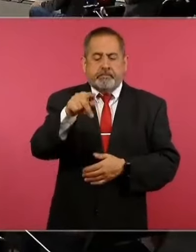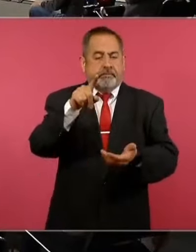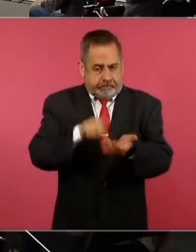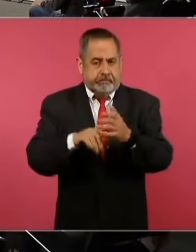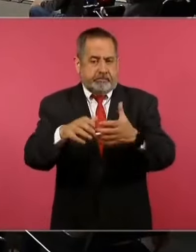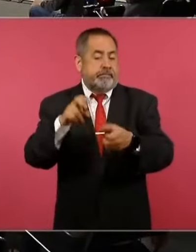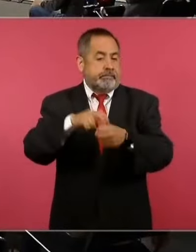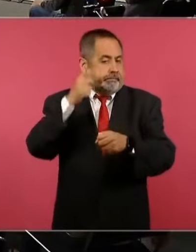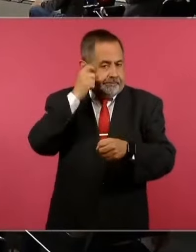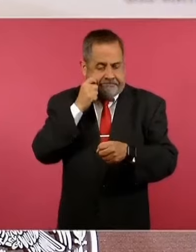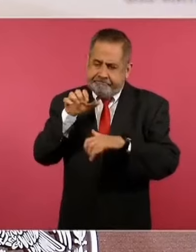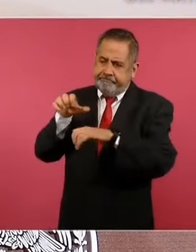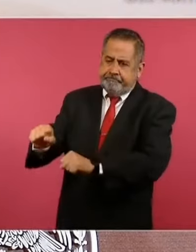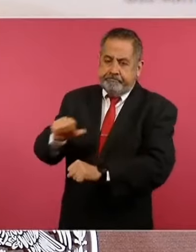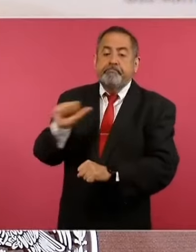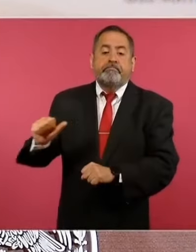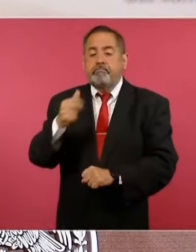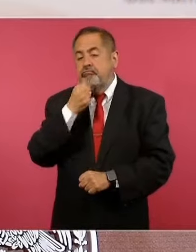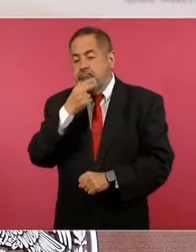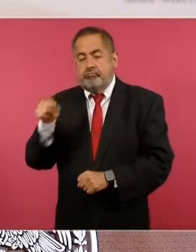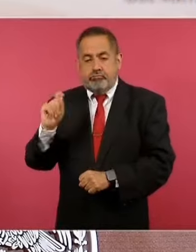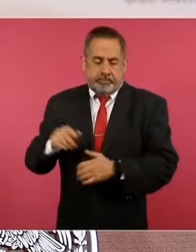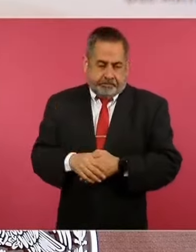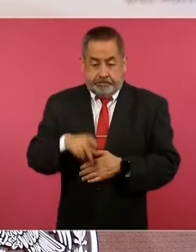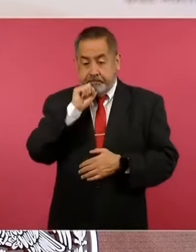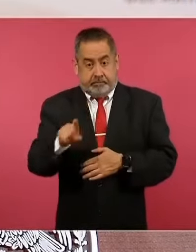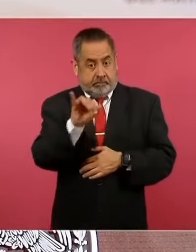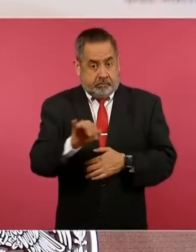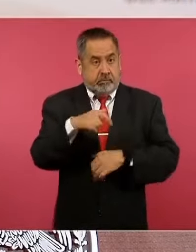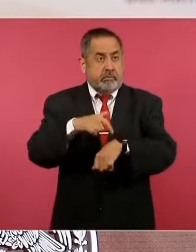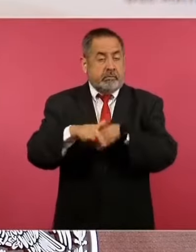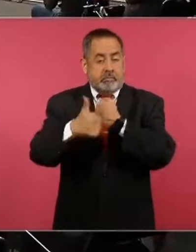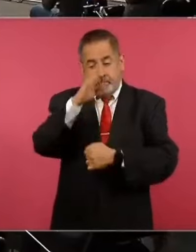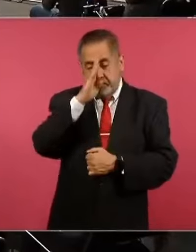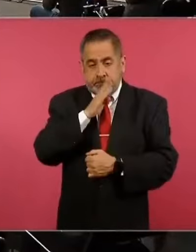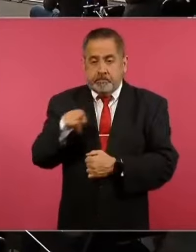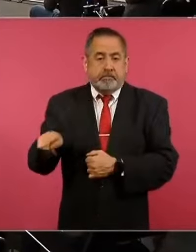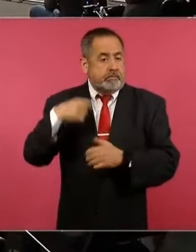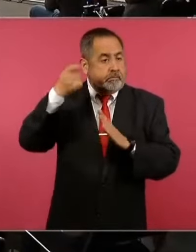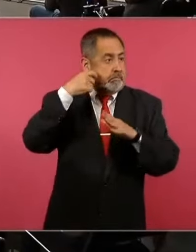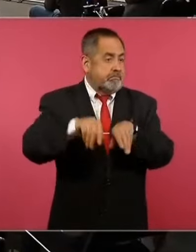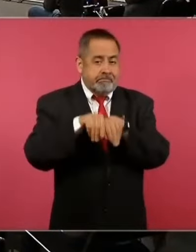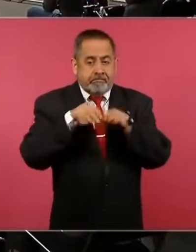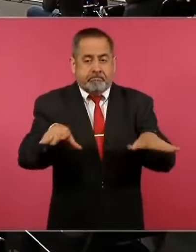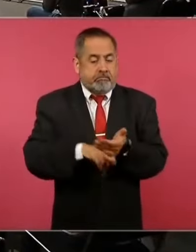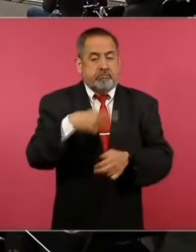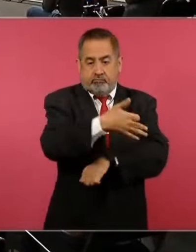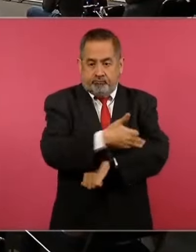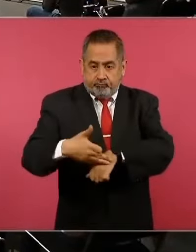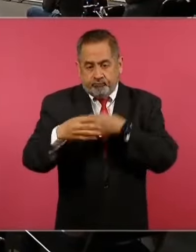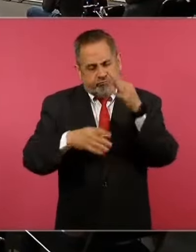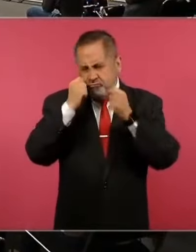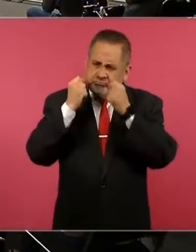de la Fiscalía de Guerrero. El mismo jueves, a las 12:10, a raíz de la publicación de los videos difundidos por familiares y